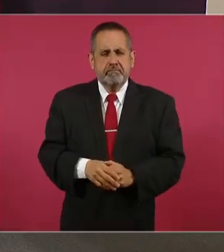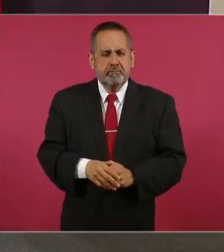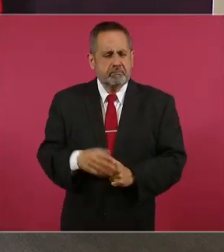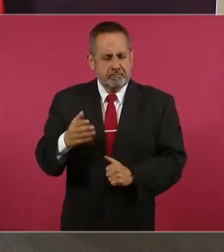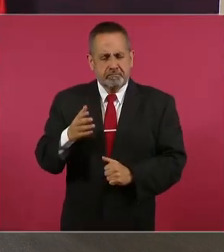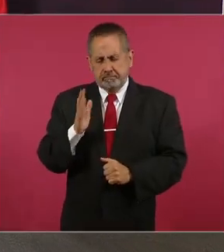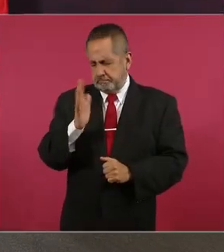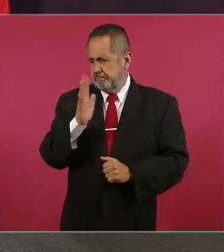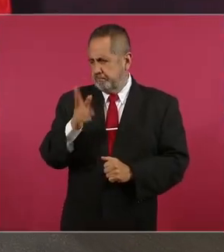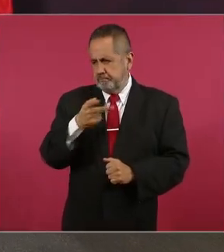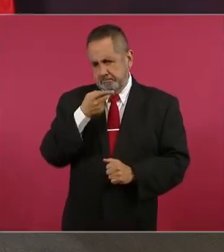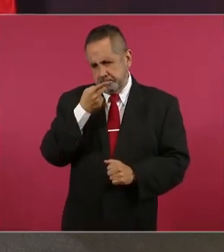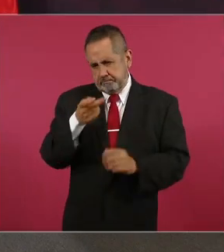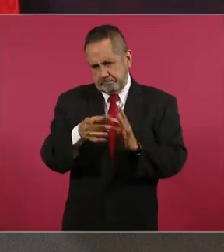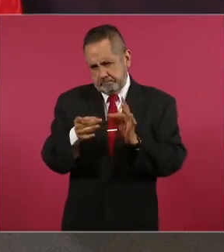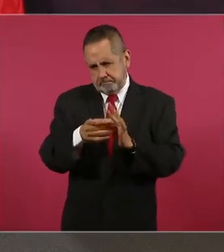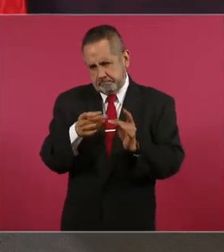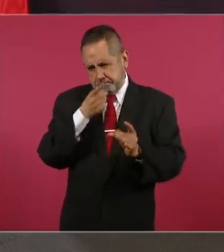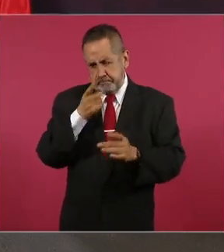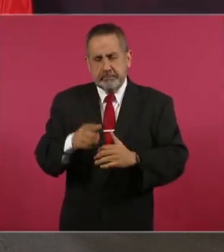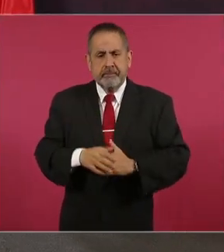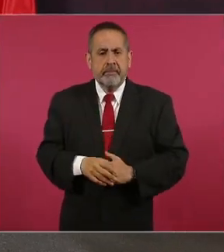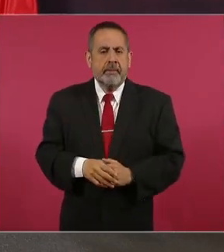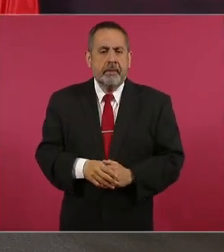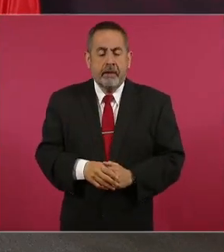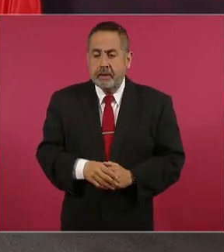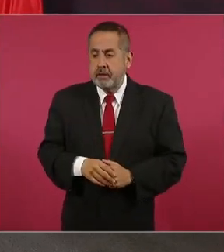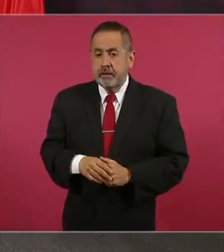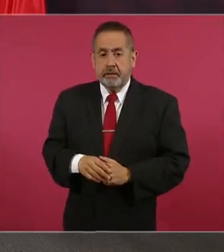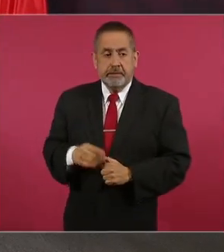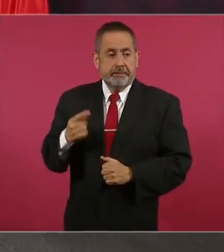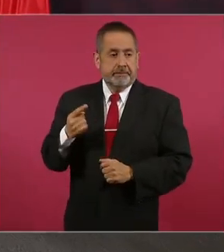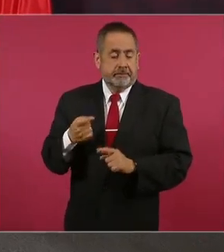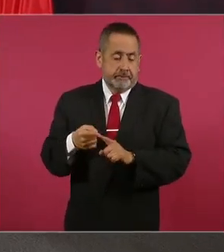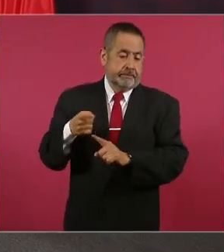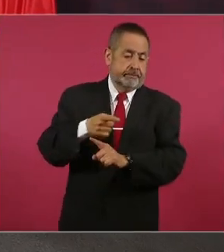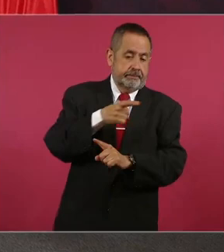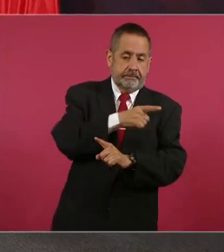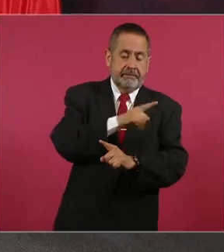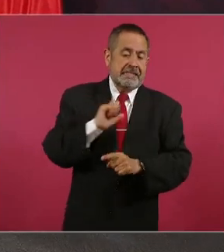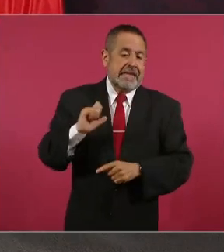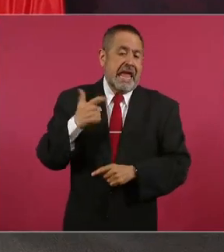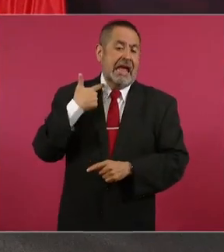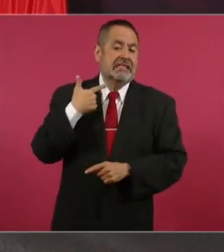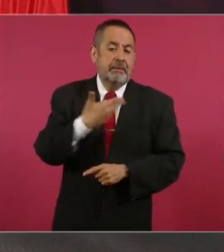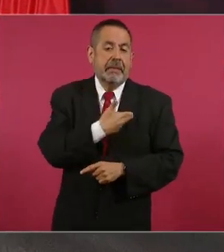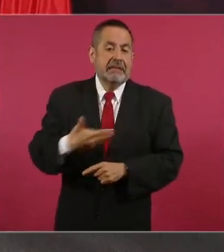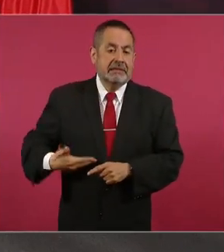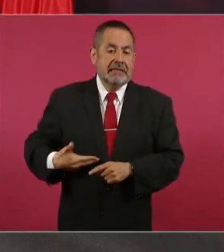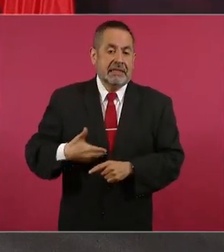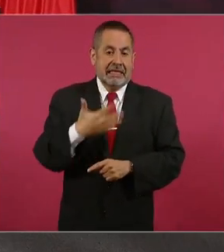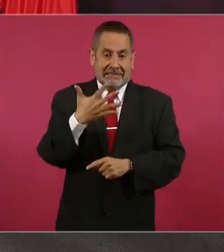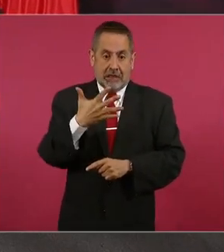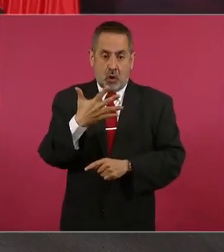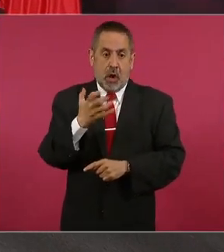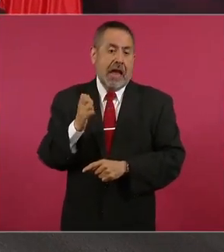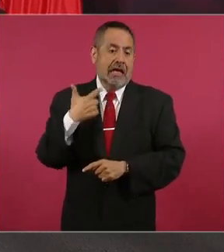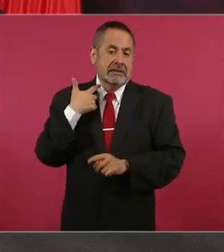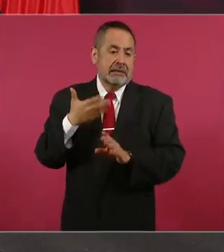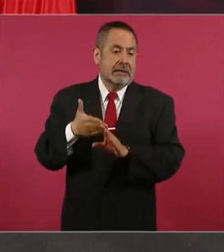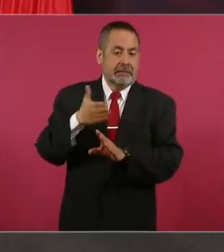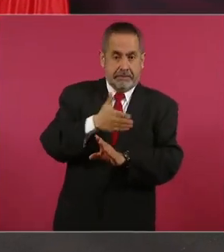hemos dicho, en los últimos 5 sexenios le destinaron a los